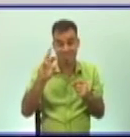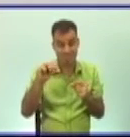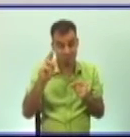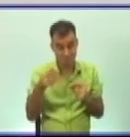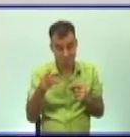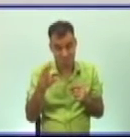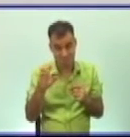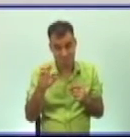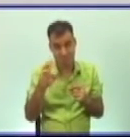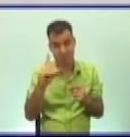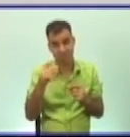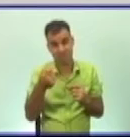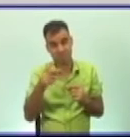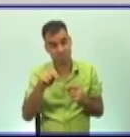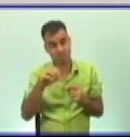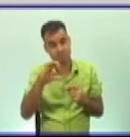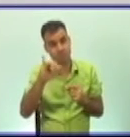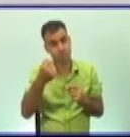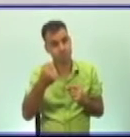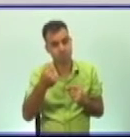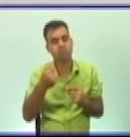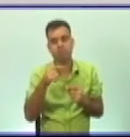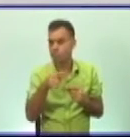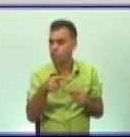caso, esto requiere un trabajo